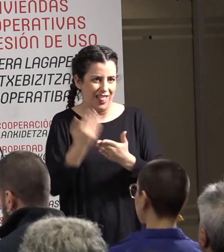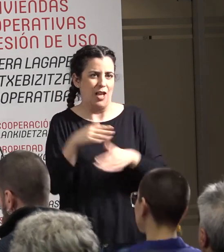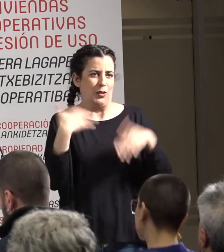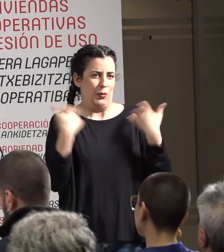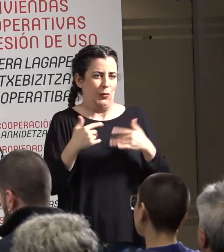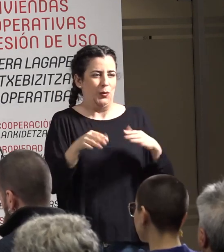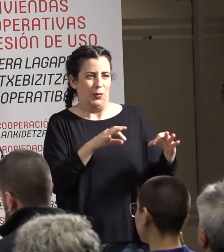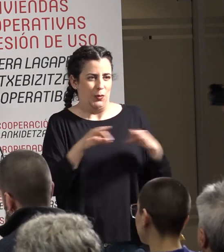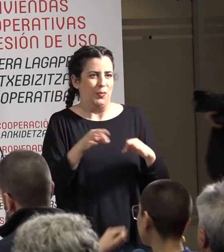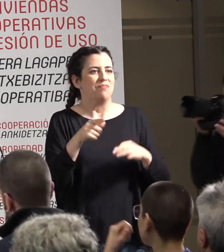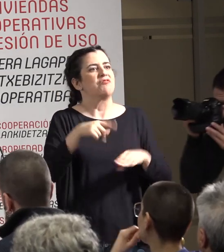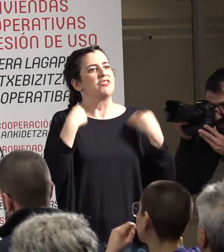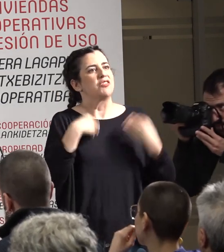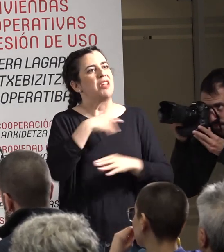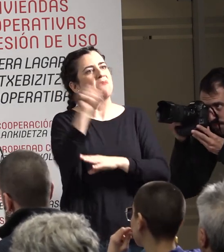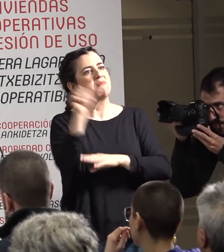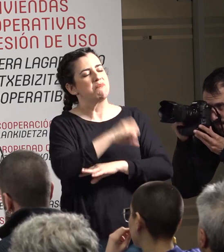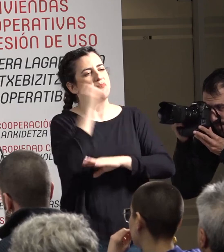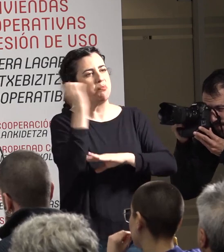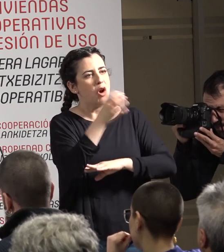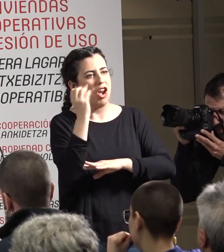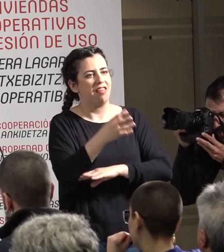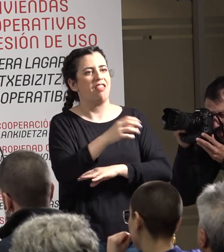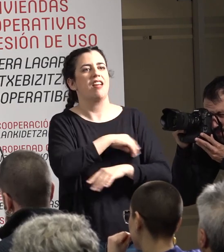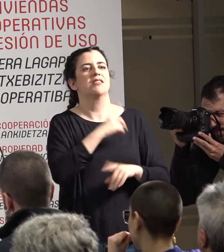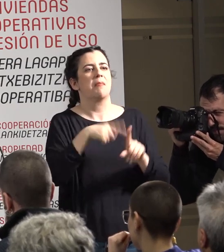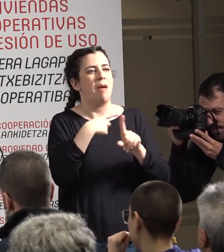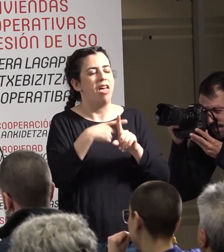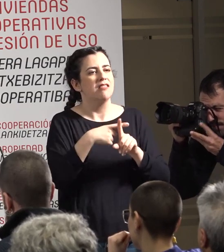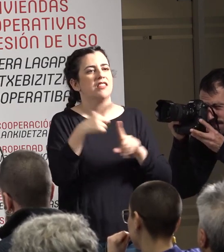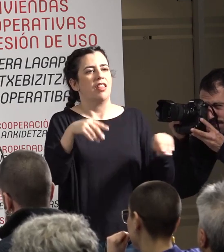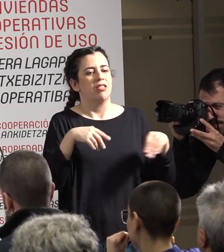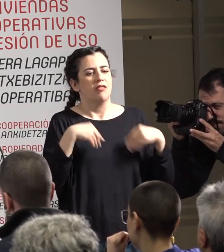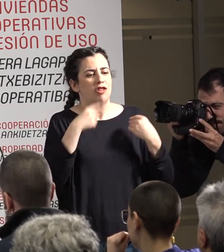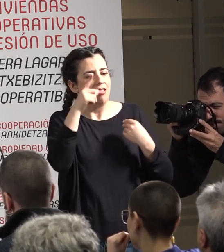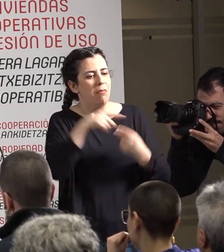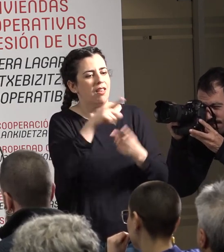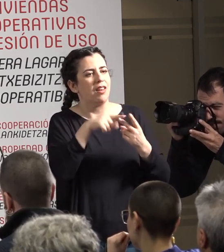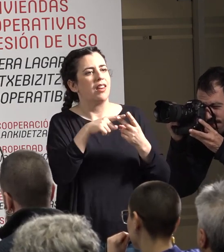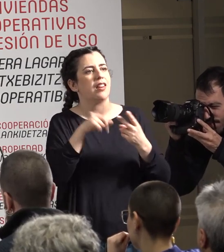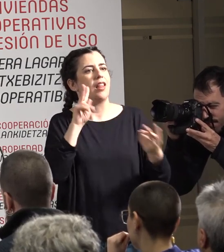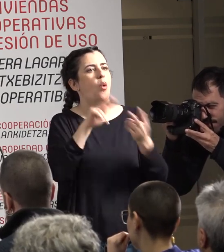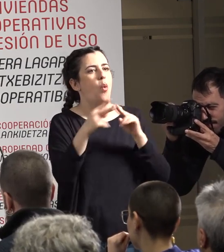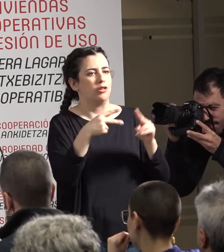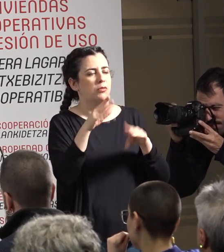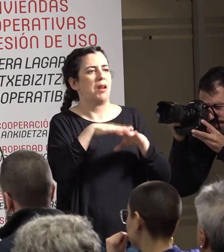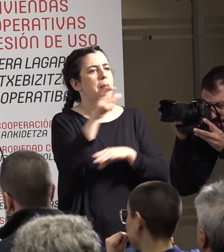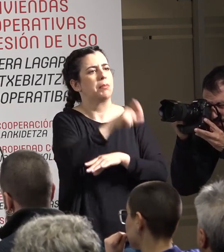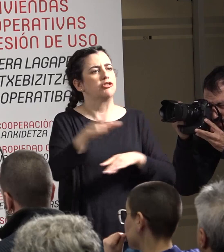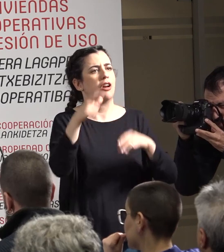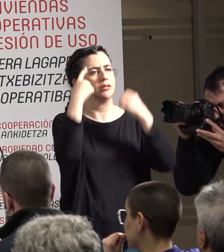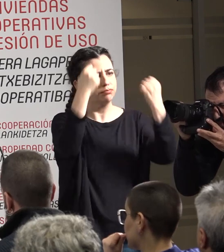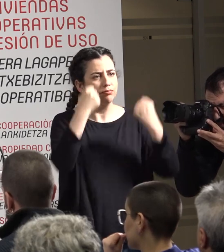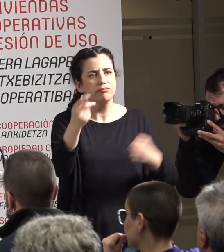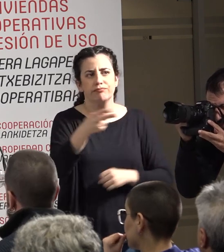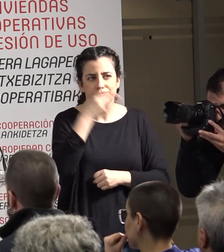a poder disfrutar de ponencias, vamos a poder disfrutar de encuentros con personas expertas, de lo más interesantes, y vamos